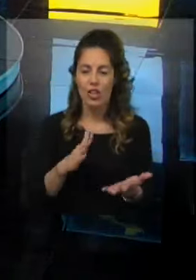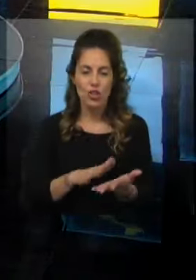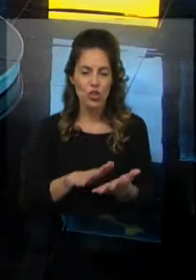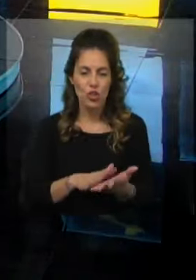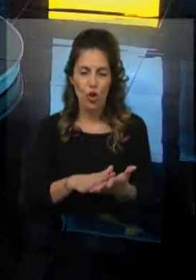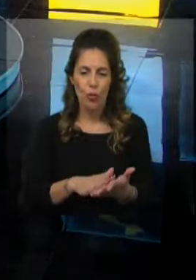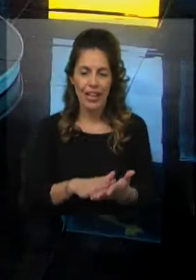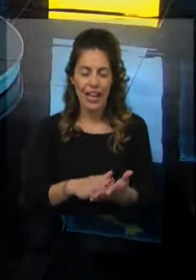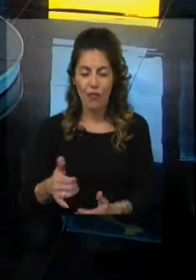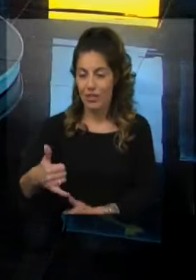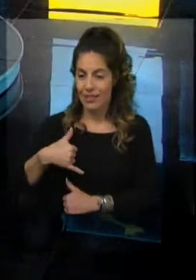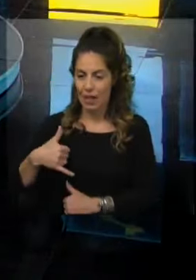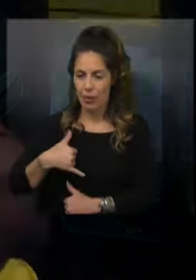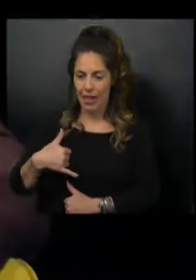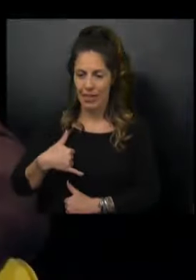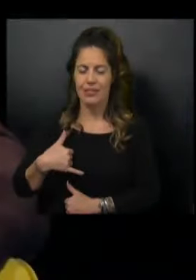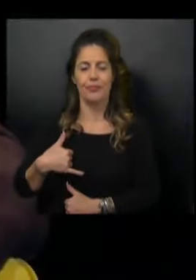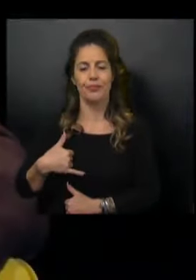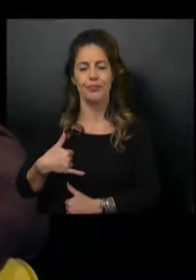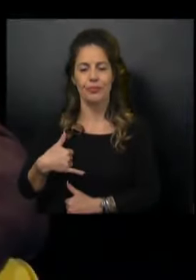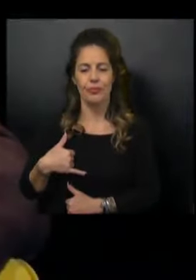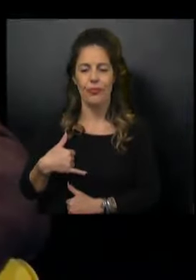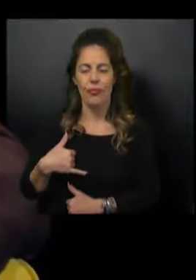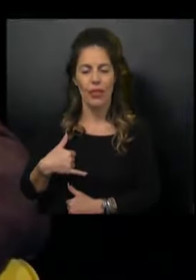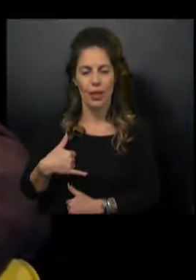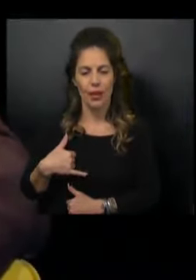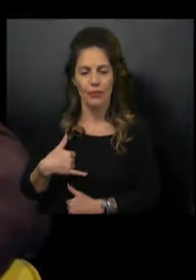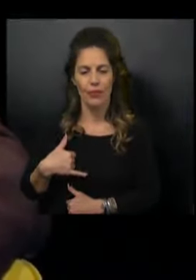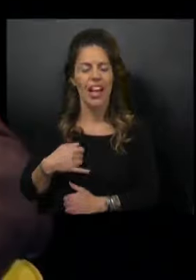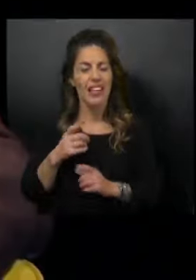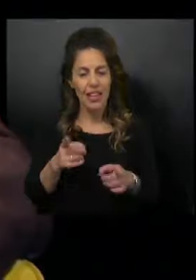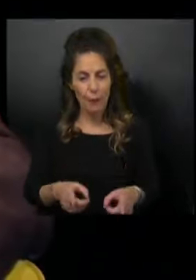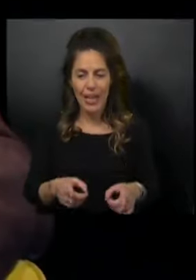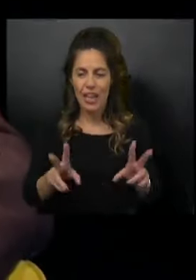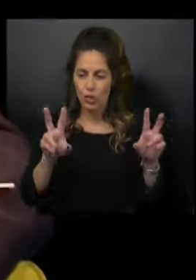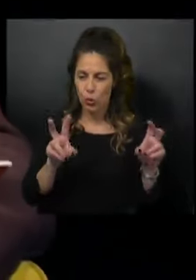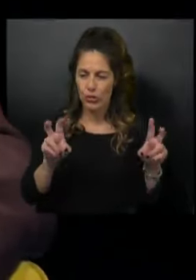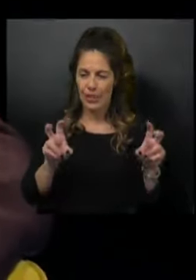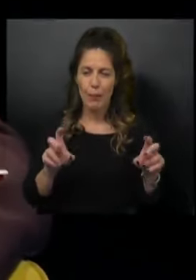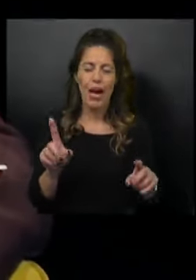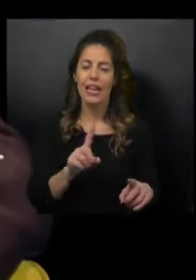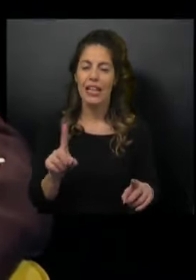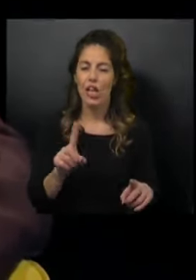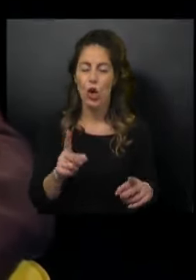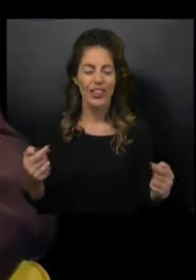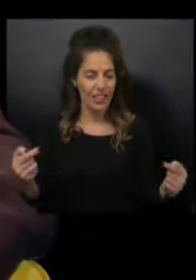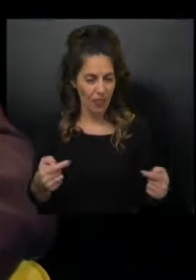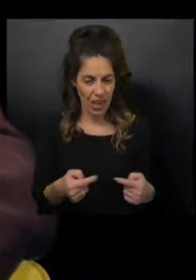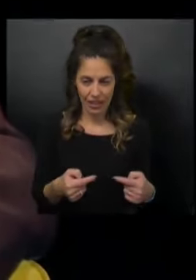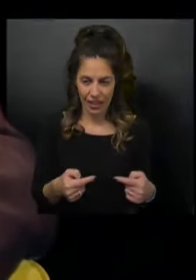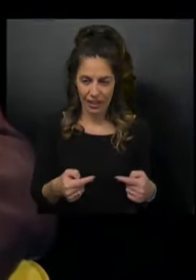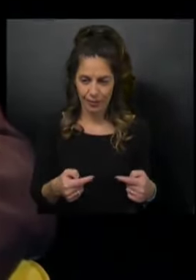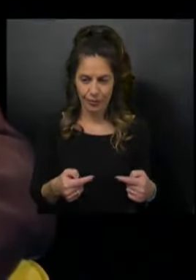sobre fuerzas armadas este que también es un tema que no está en el debate no